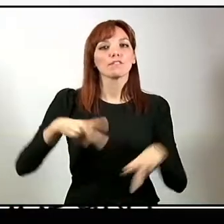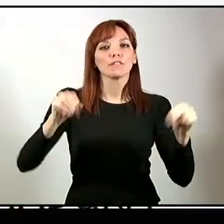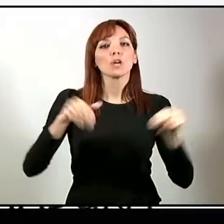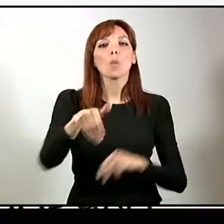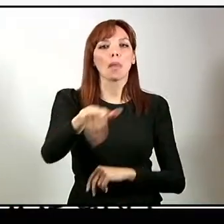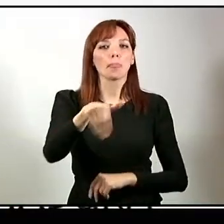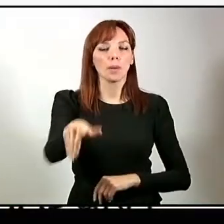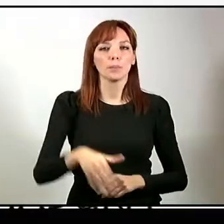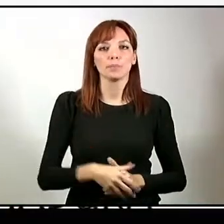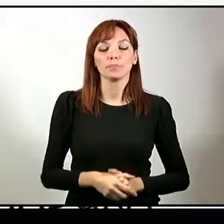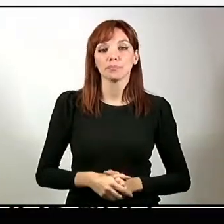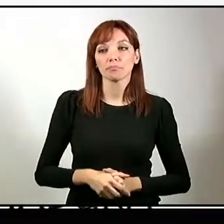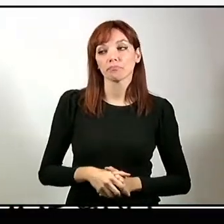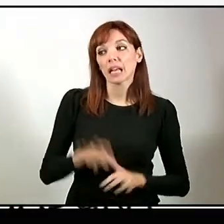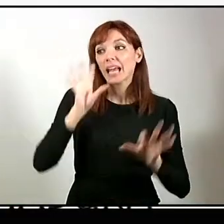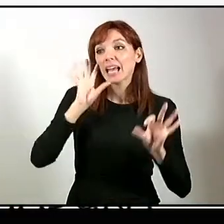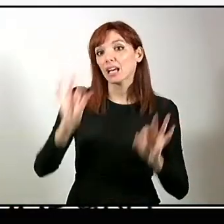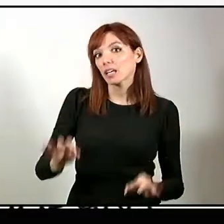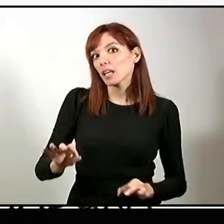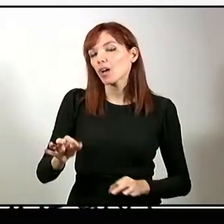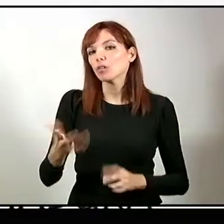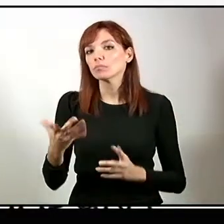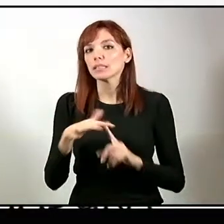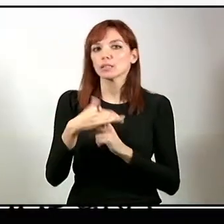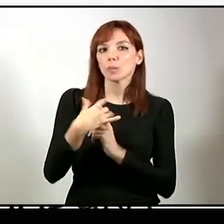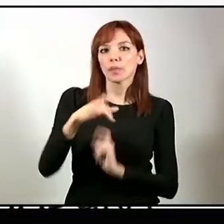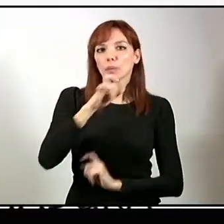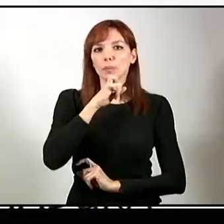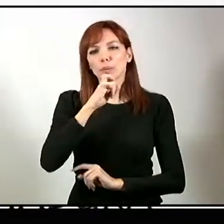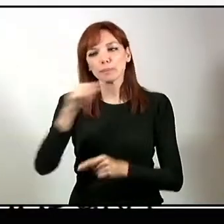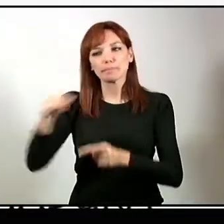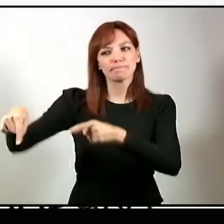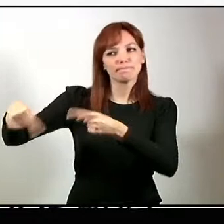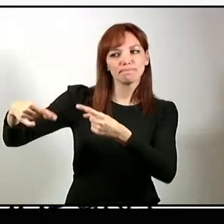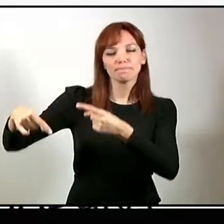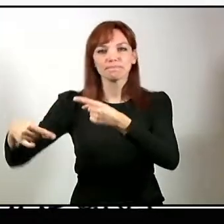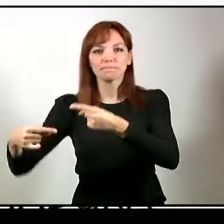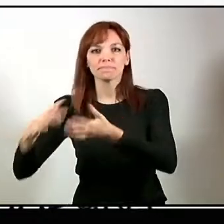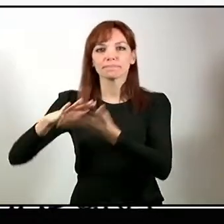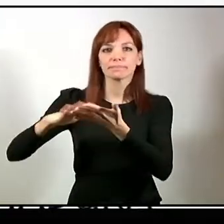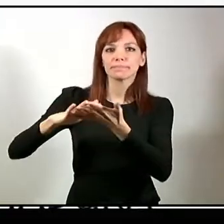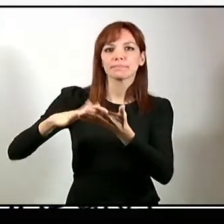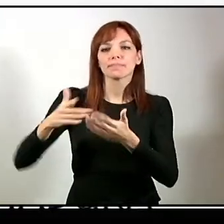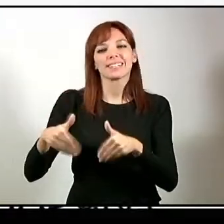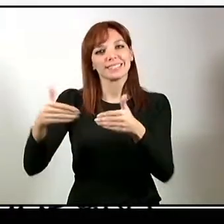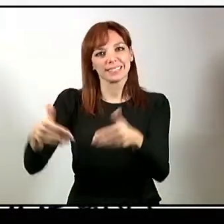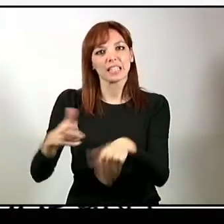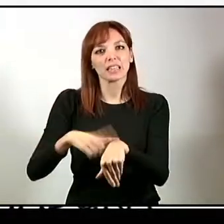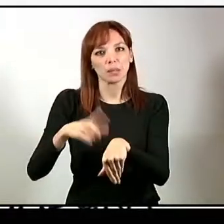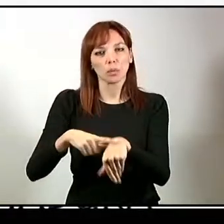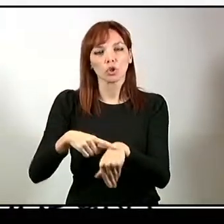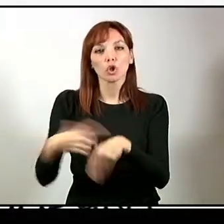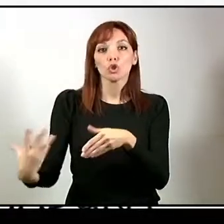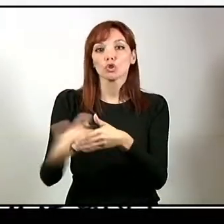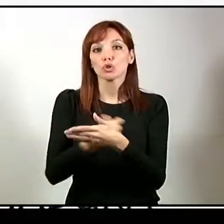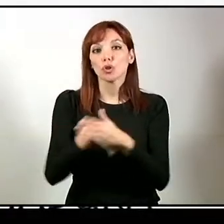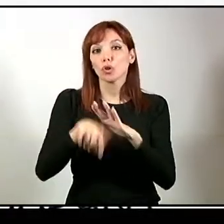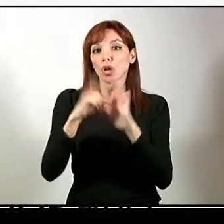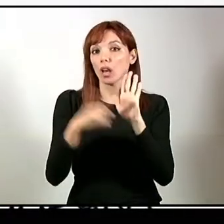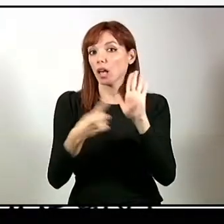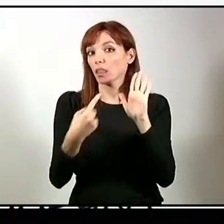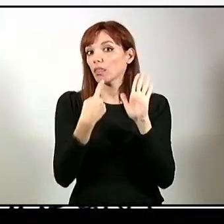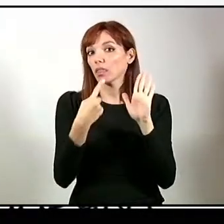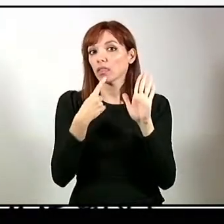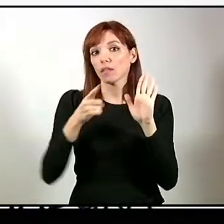Pues yo creo, tú ya sabes que esas son situaciones complejas, que hay que dar además audiencia, que todo está sometido a la ley de